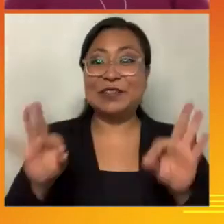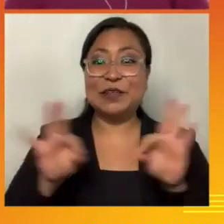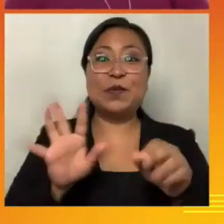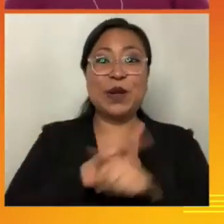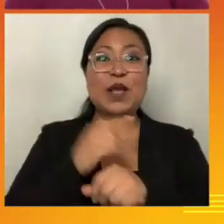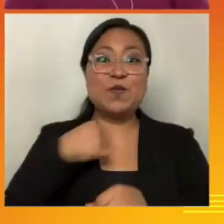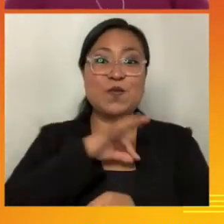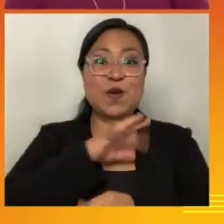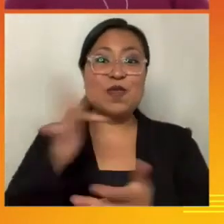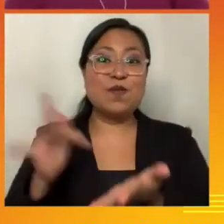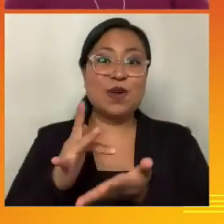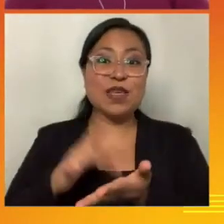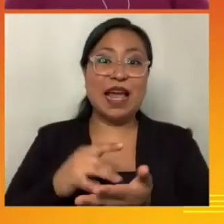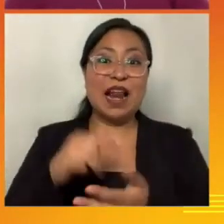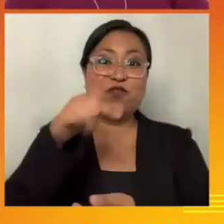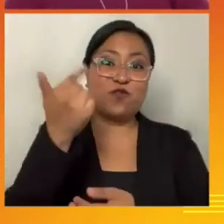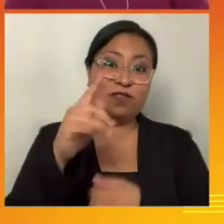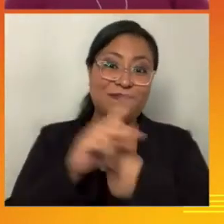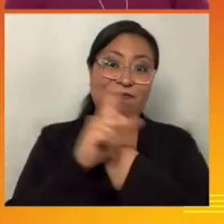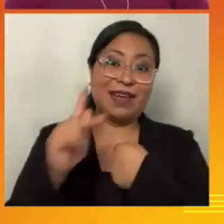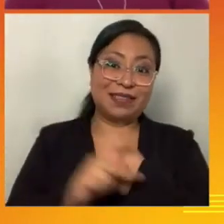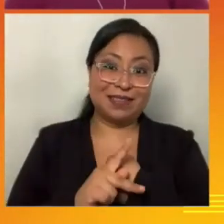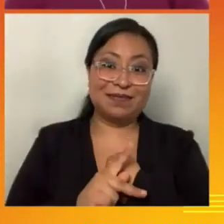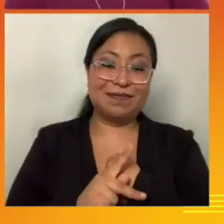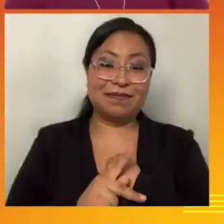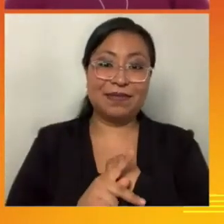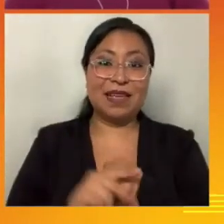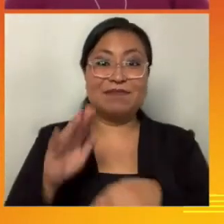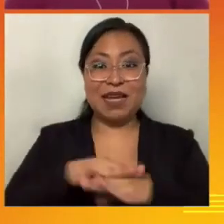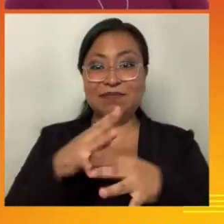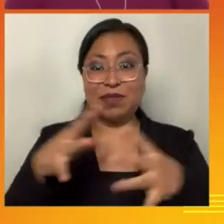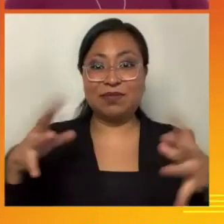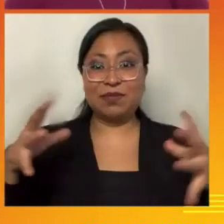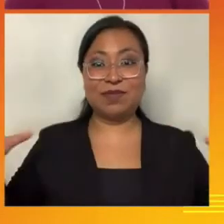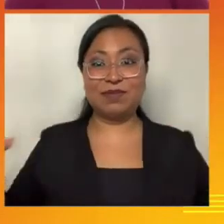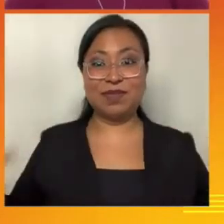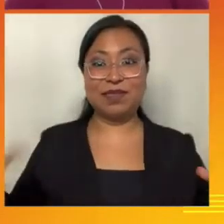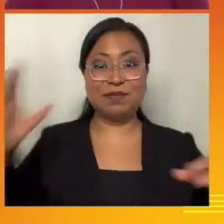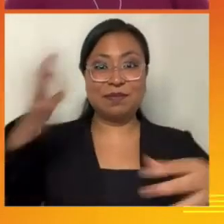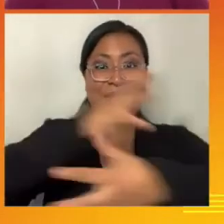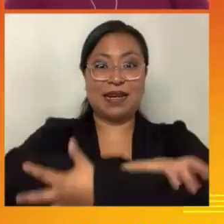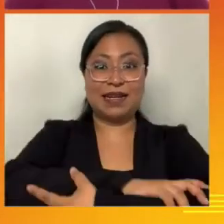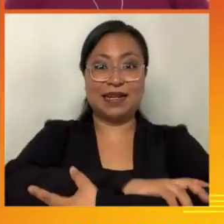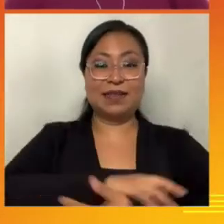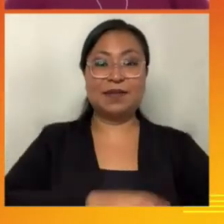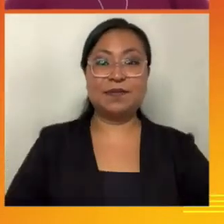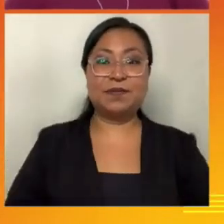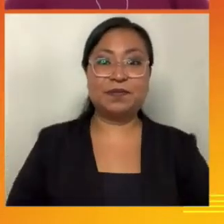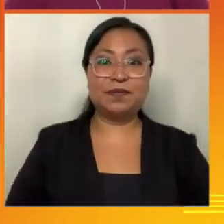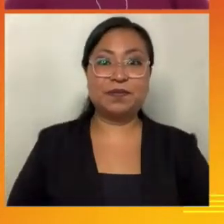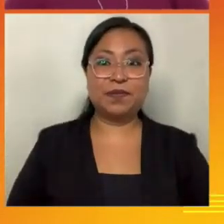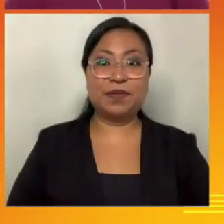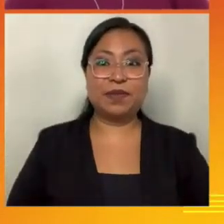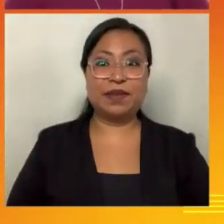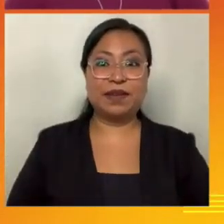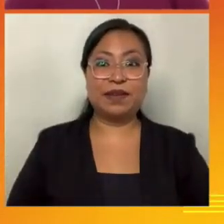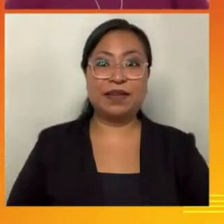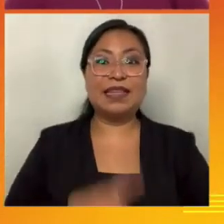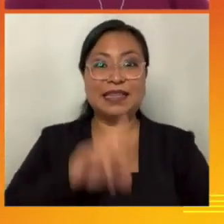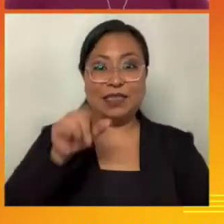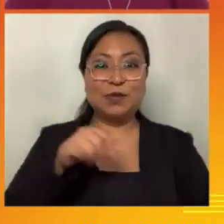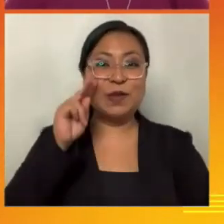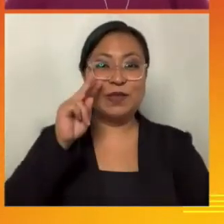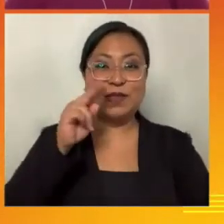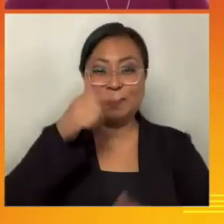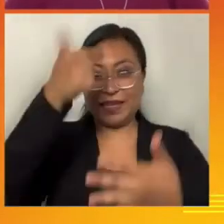ese público también un poquito más amplio de otros países, que más adelante les dejo la lista completa por si